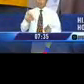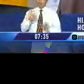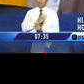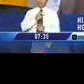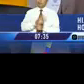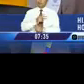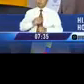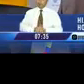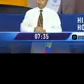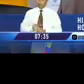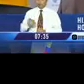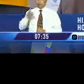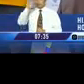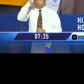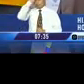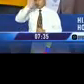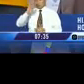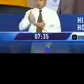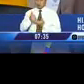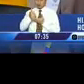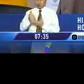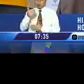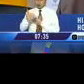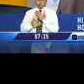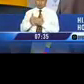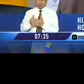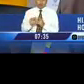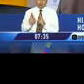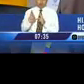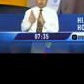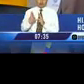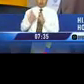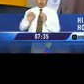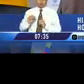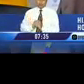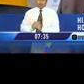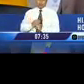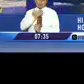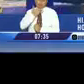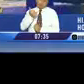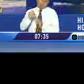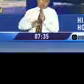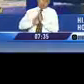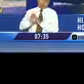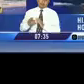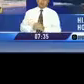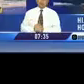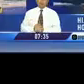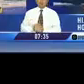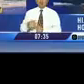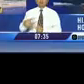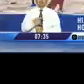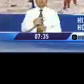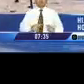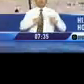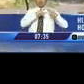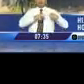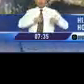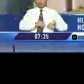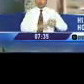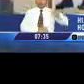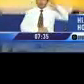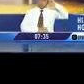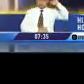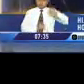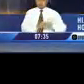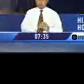están tratando de estabilizar y esperamos de que Dios mediante se mejore, ¿no? Dentro de las investigaciones, los oficiales